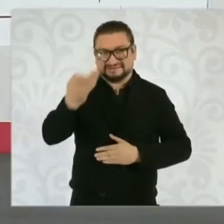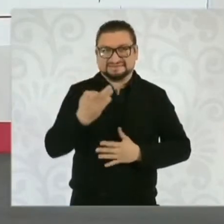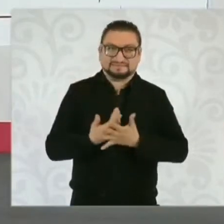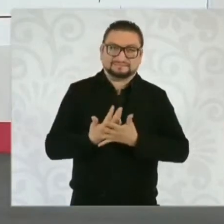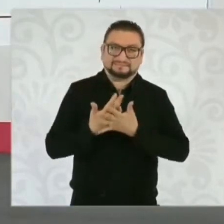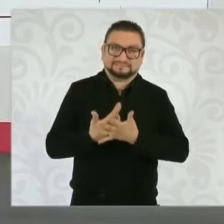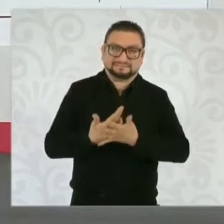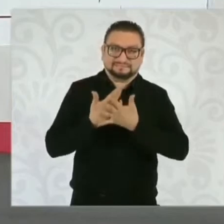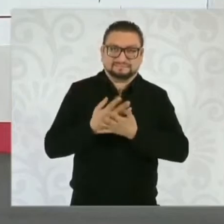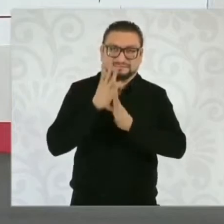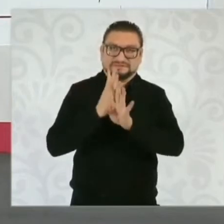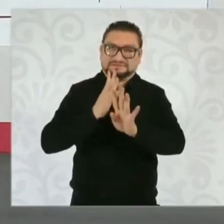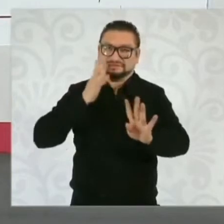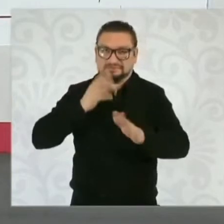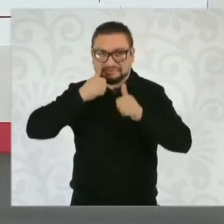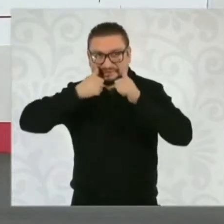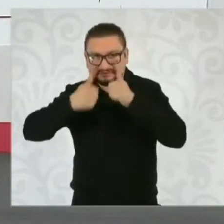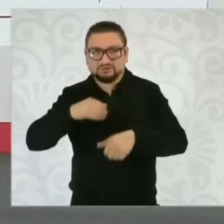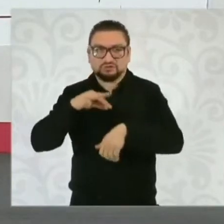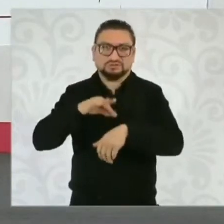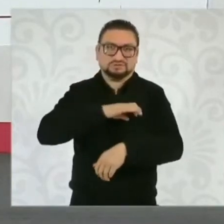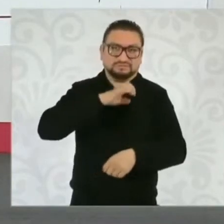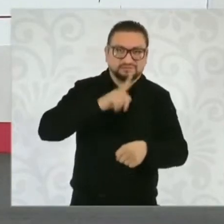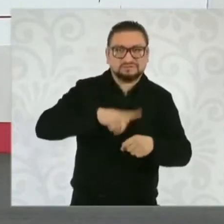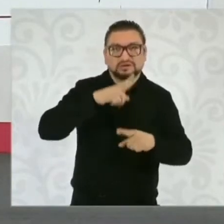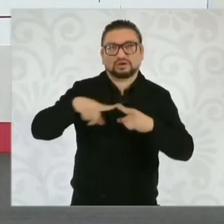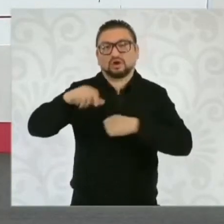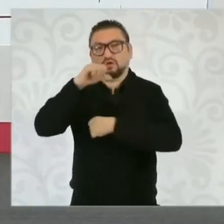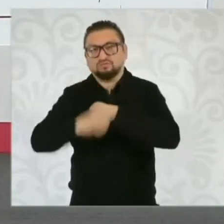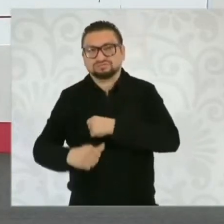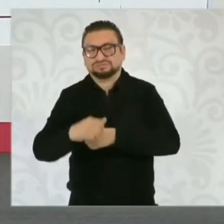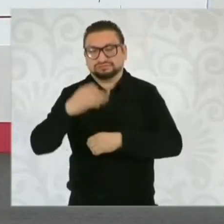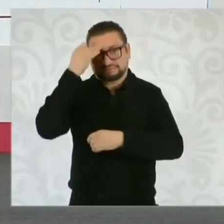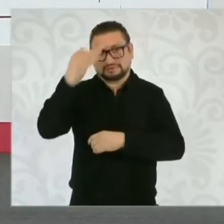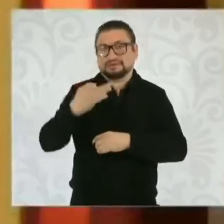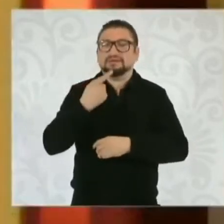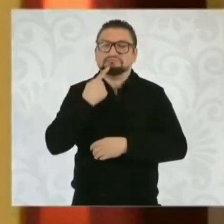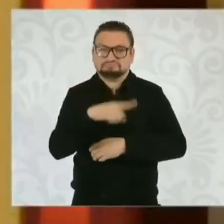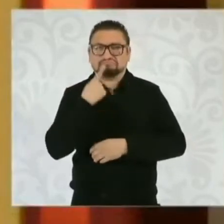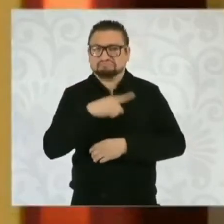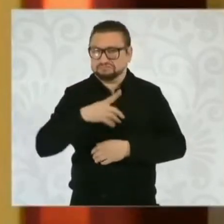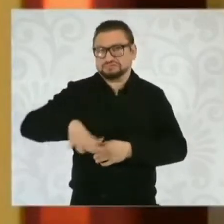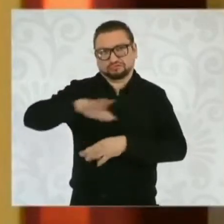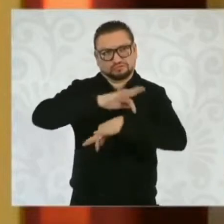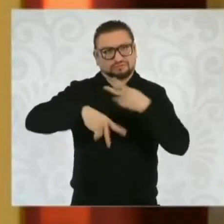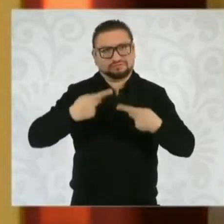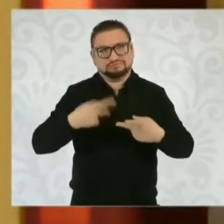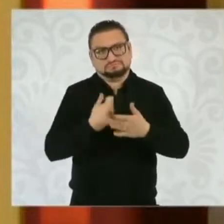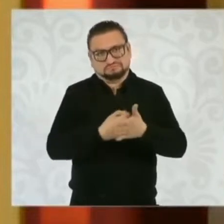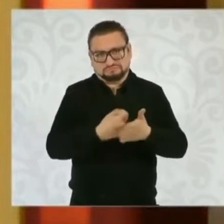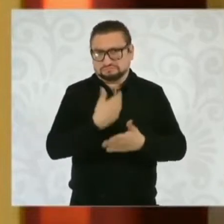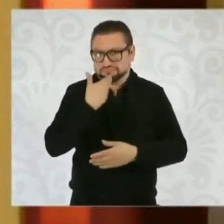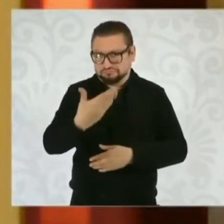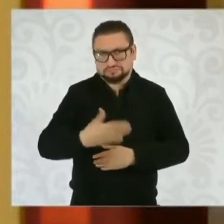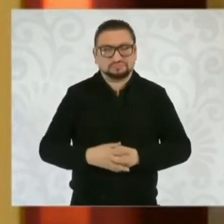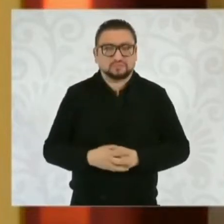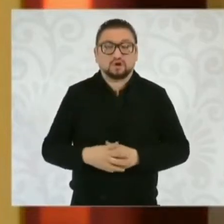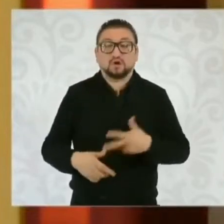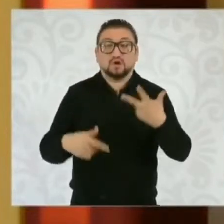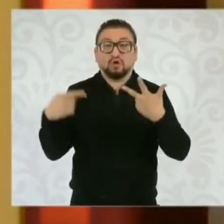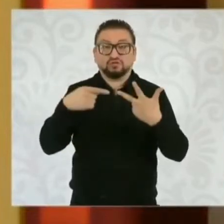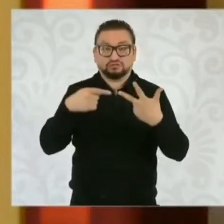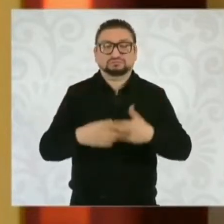espera para consultas, atención médica especializada y cirugía, que es un reclamo importante de la derechohabiencia.